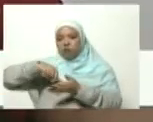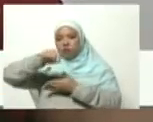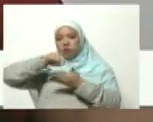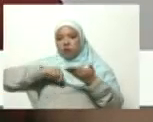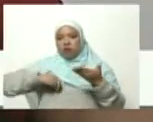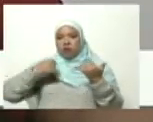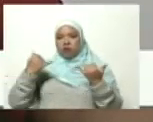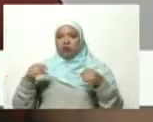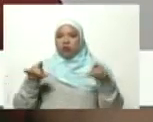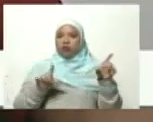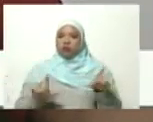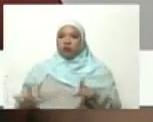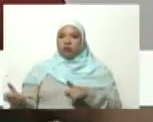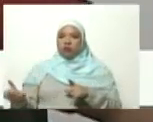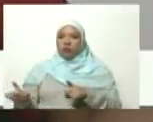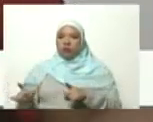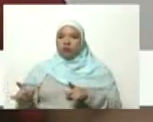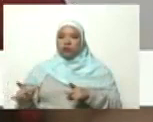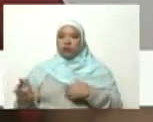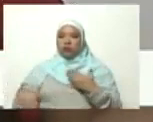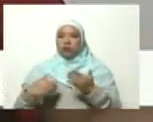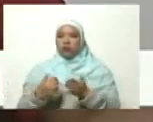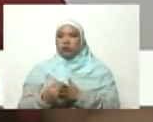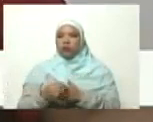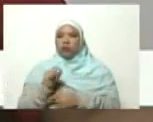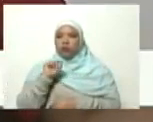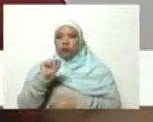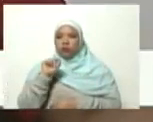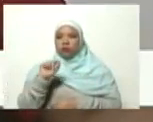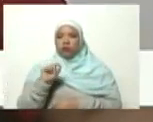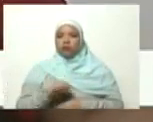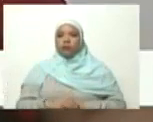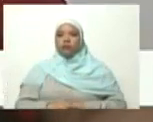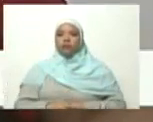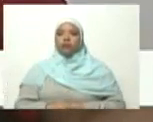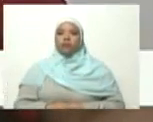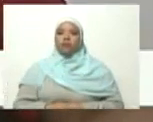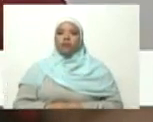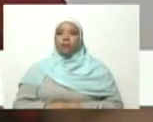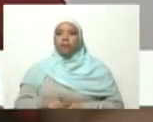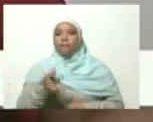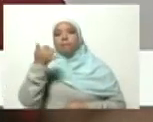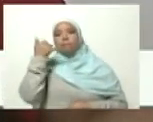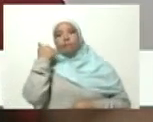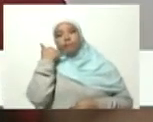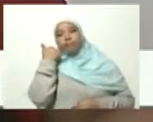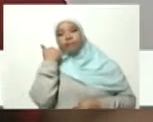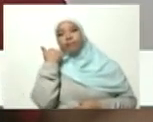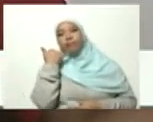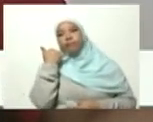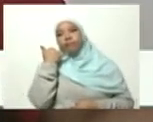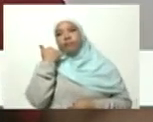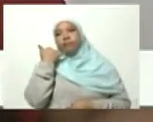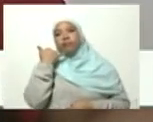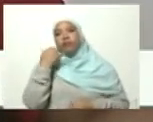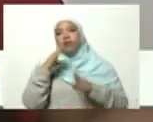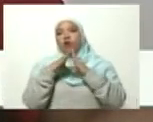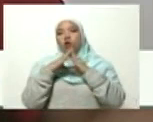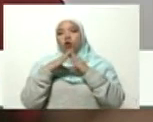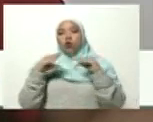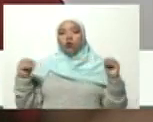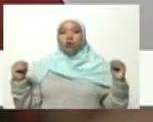Ya estaban listos. ¿En 10 minutos firmaban el acuerdo. Una llamada telefónica acabó con